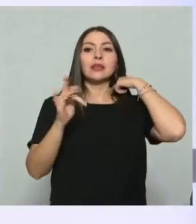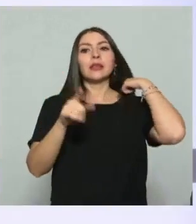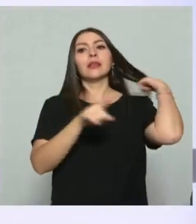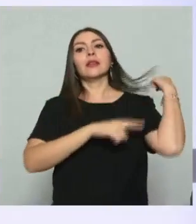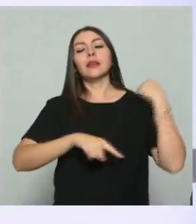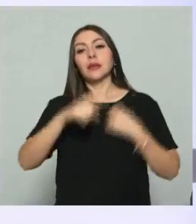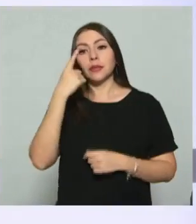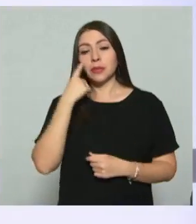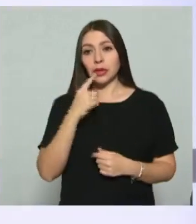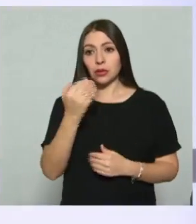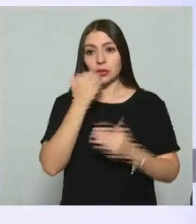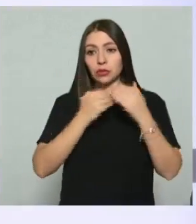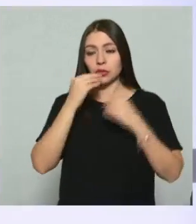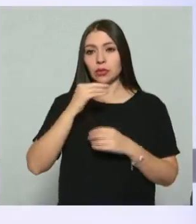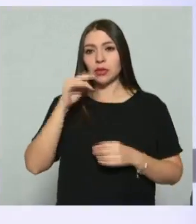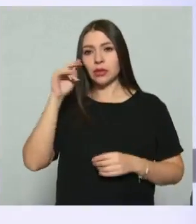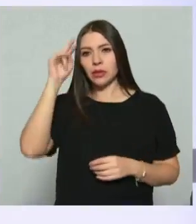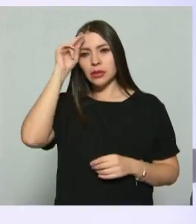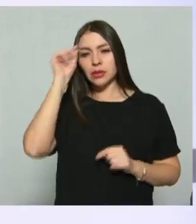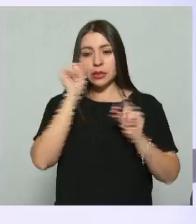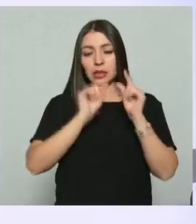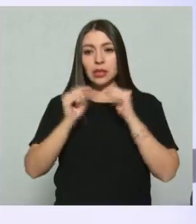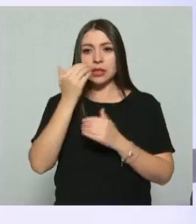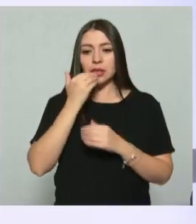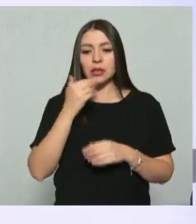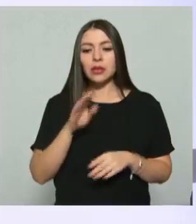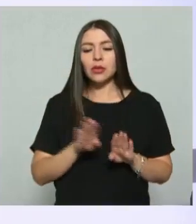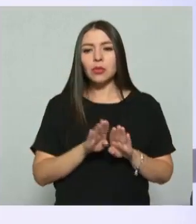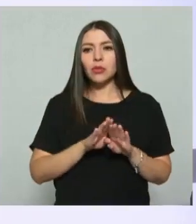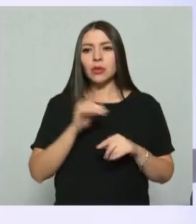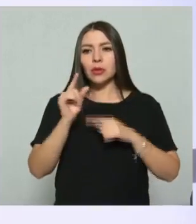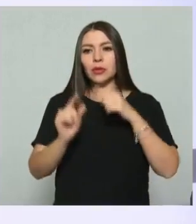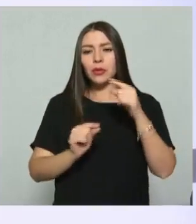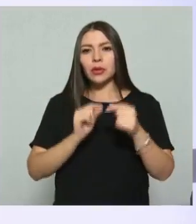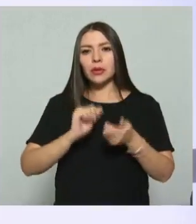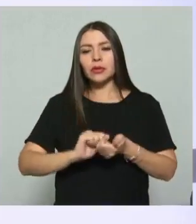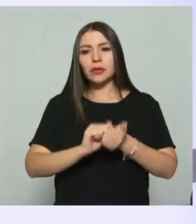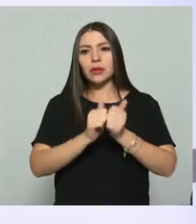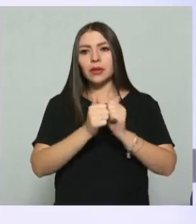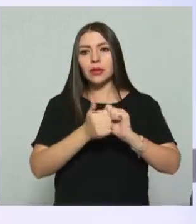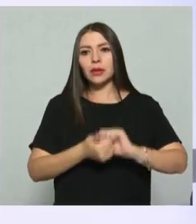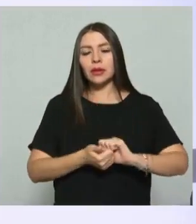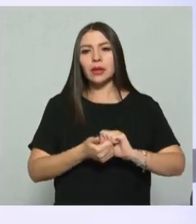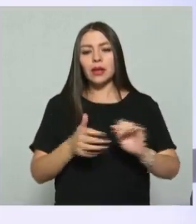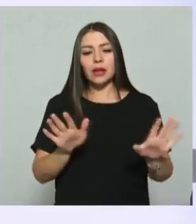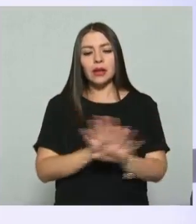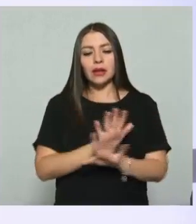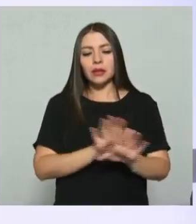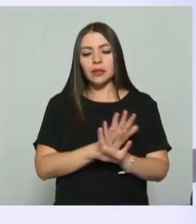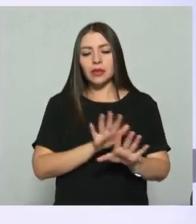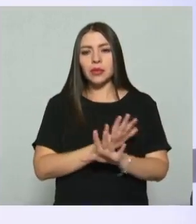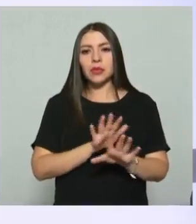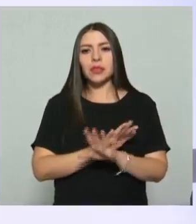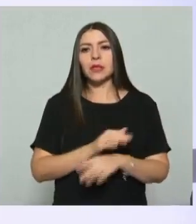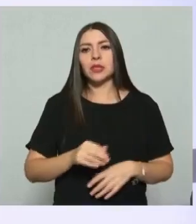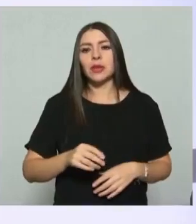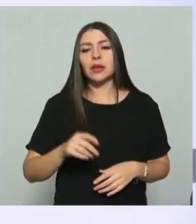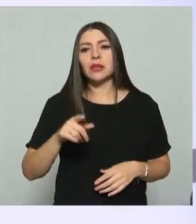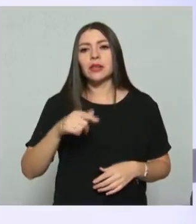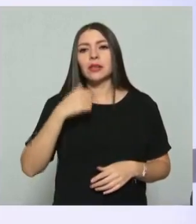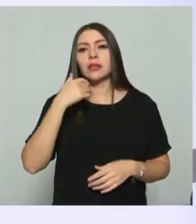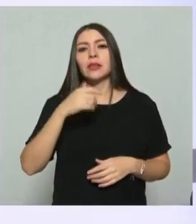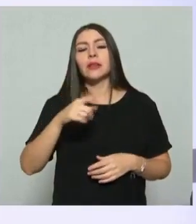de antibióticos a través de los alimentos, cómo ciertas cepas específicas han ido mutando, y el ser humano o los mexicanos